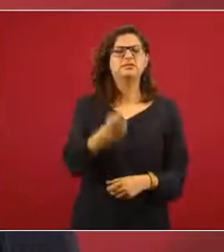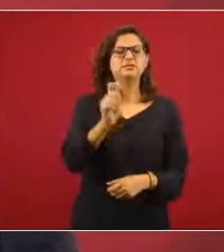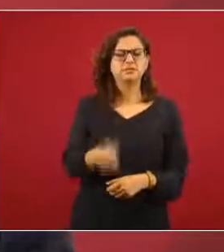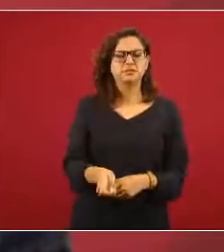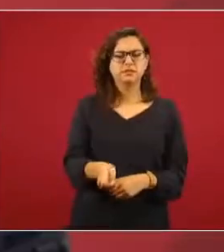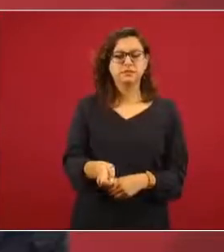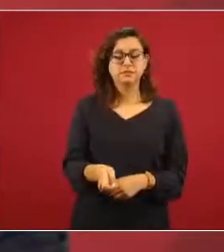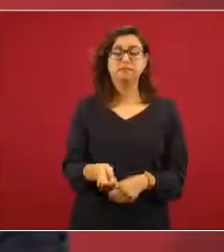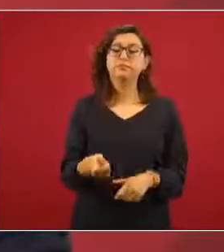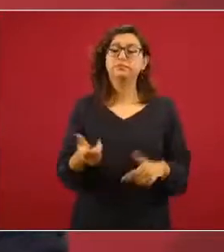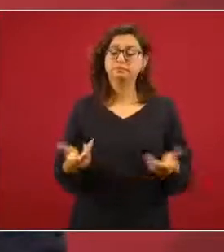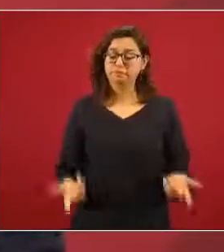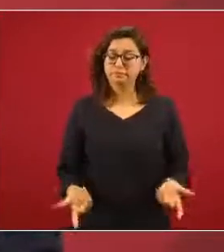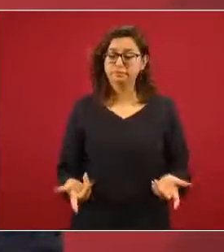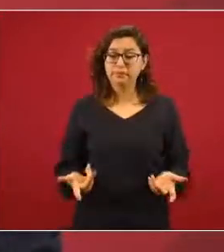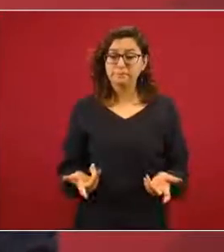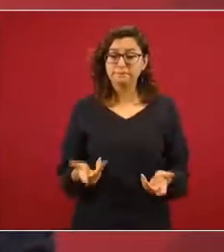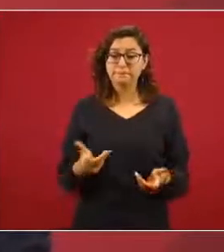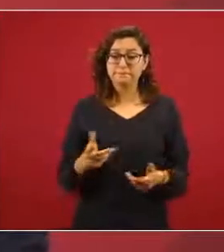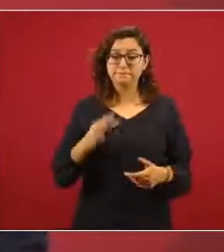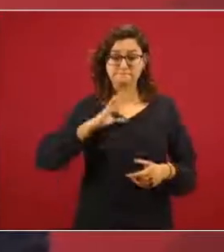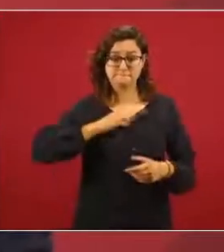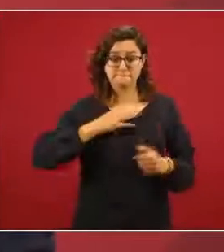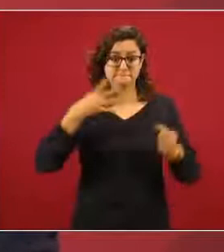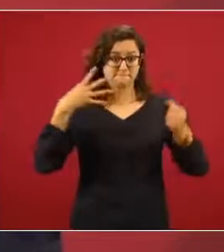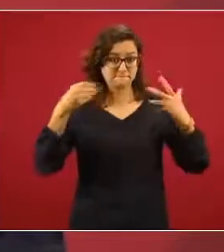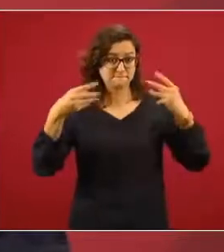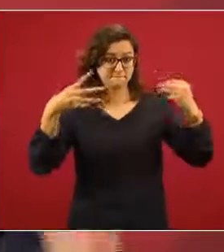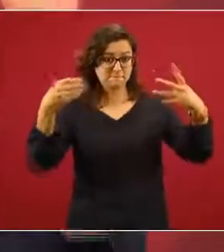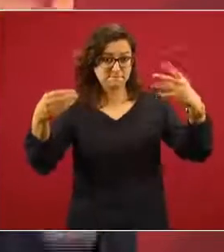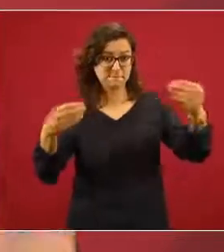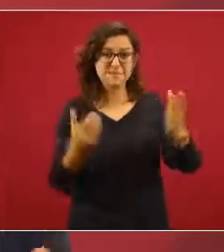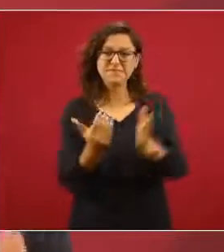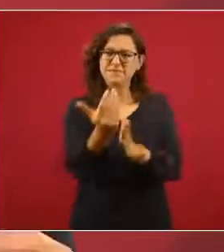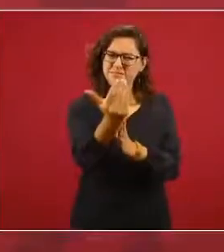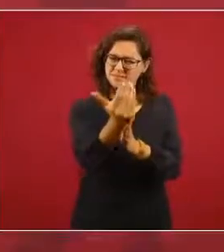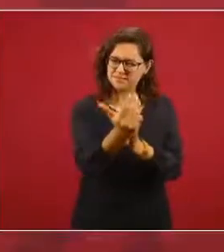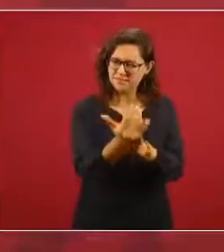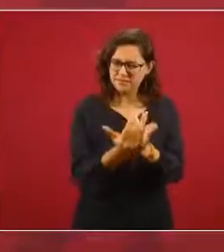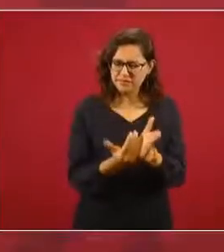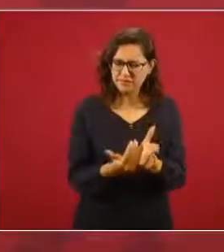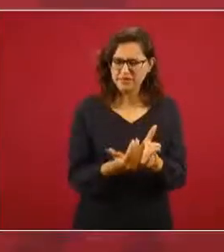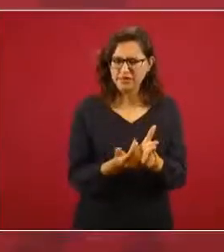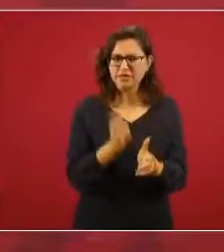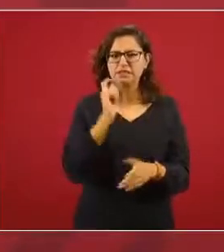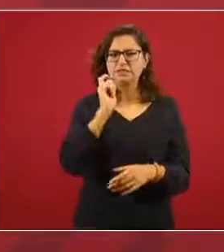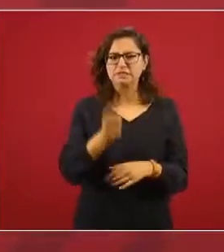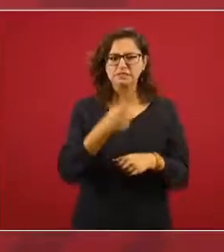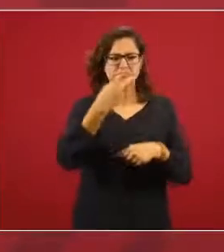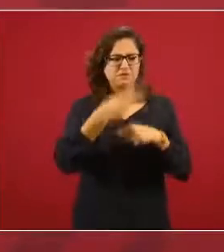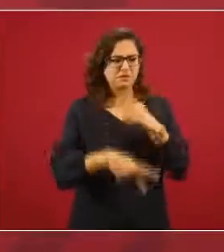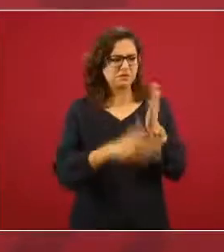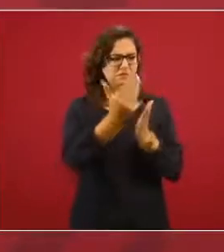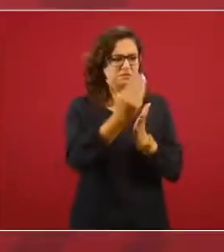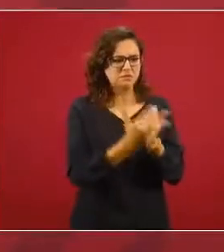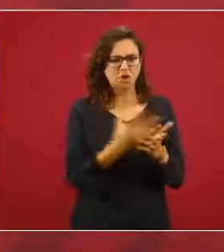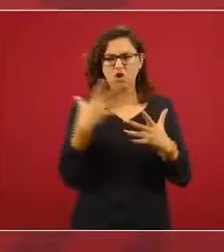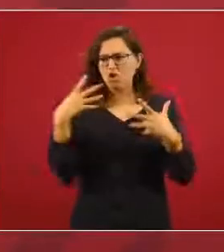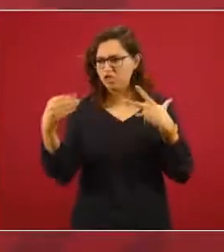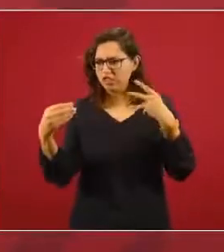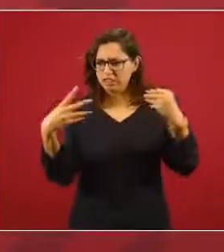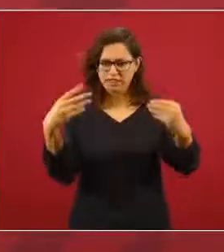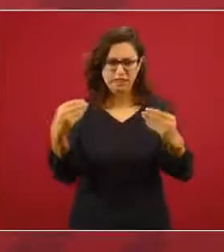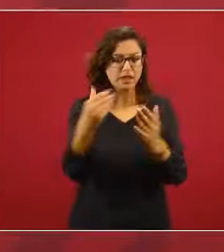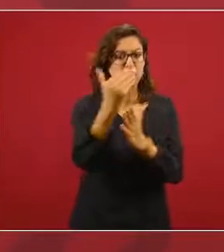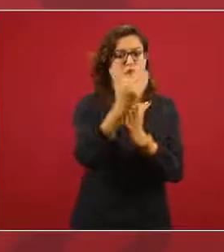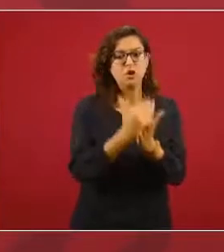continúa la estrategia de mitigación comunitaria. Mitigación es la reducción de riesgos, la reducción de contagios a